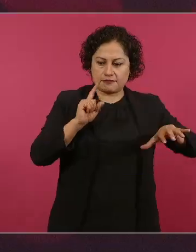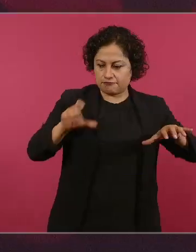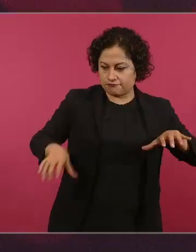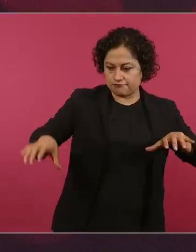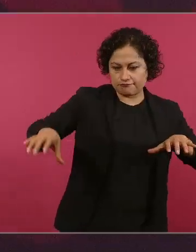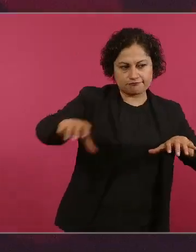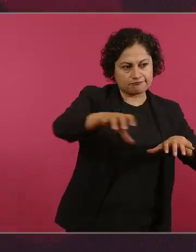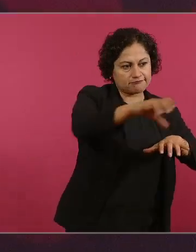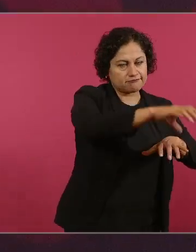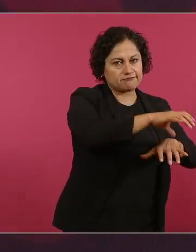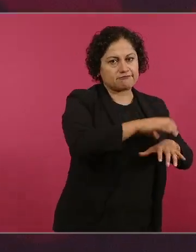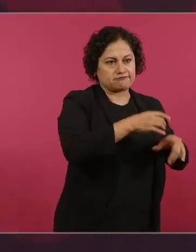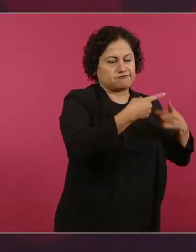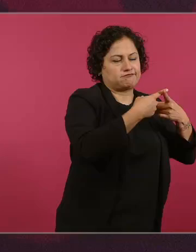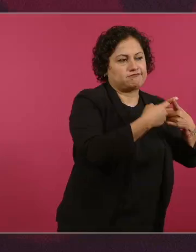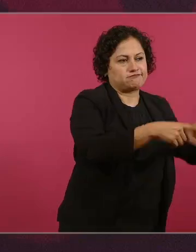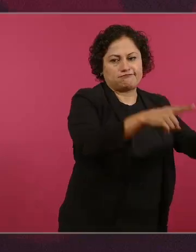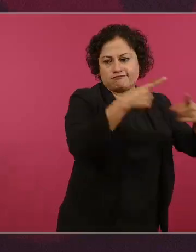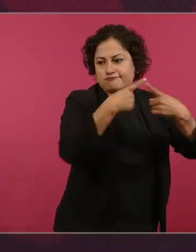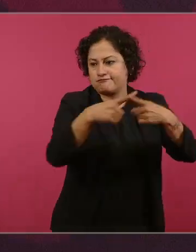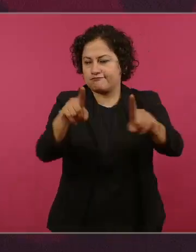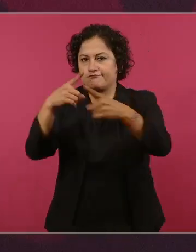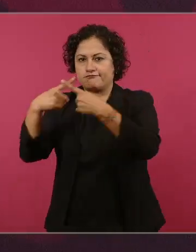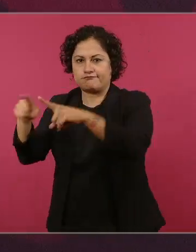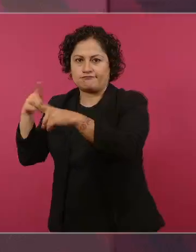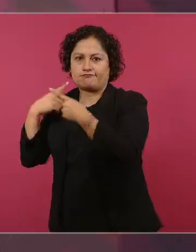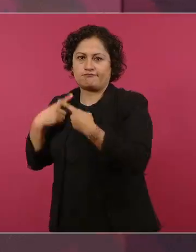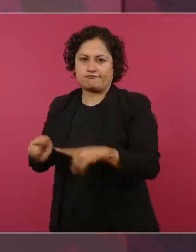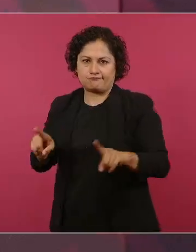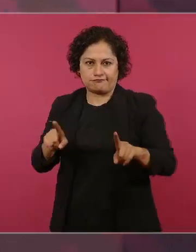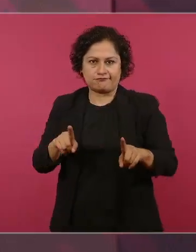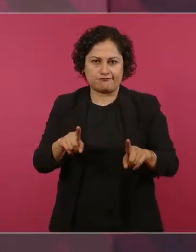otra cosa es lo que hace Blinken